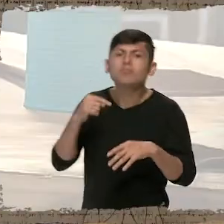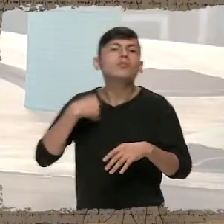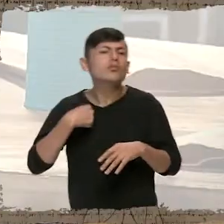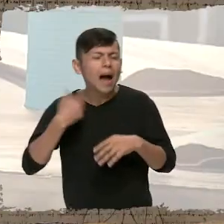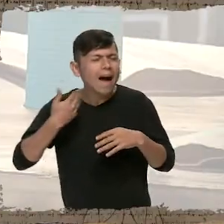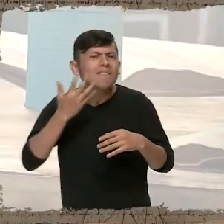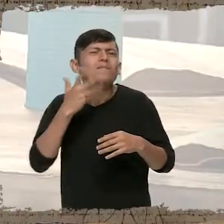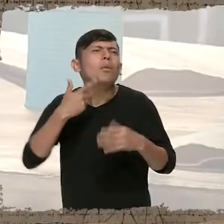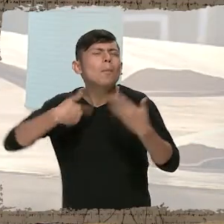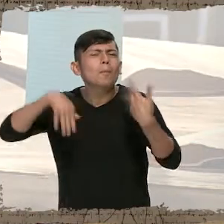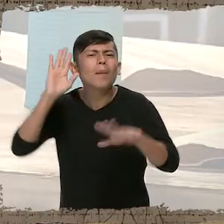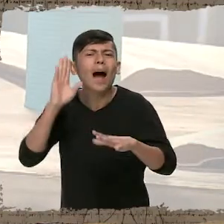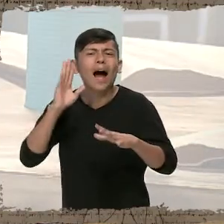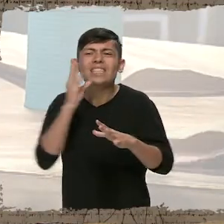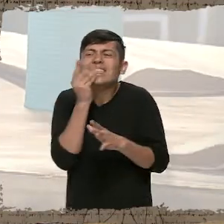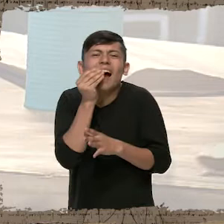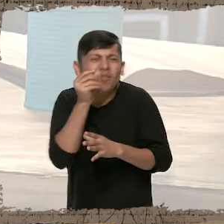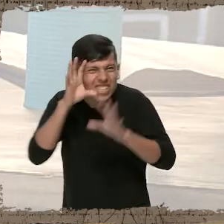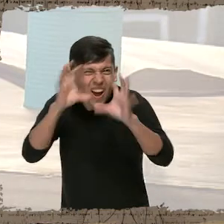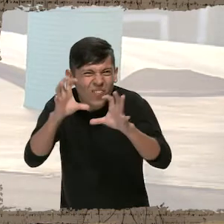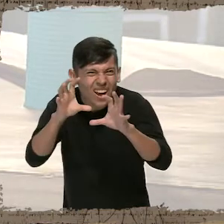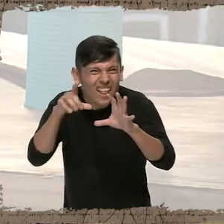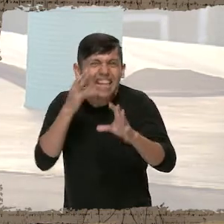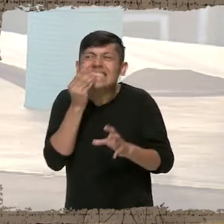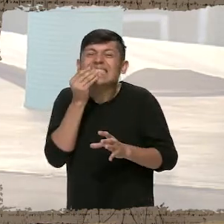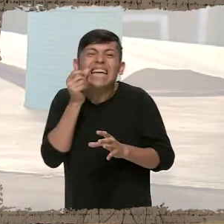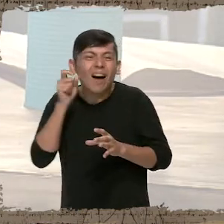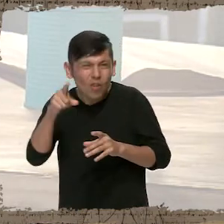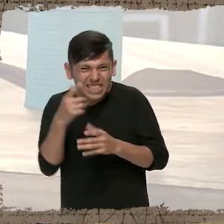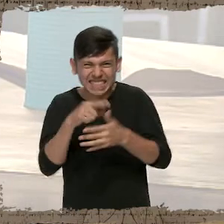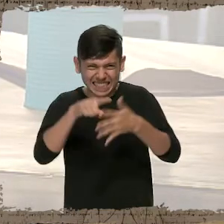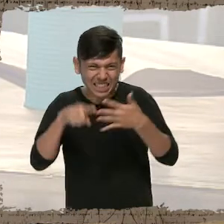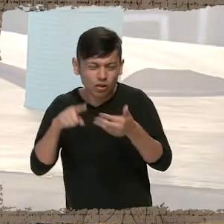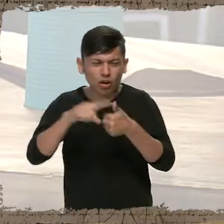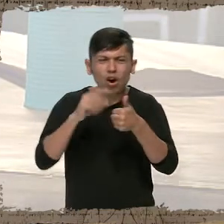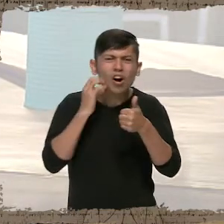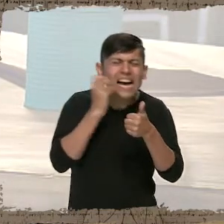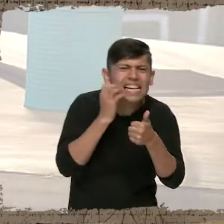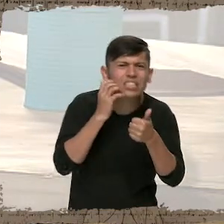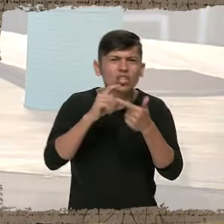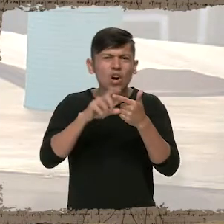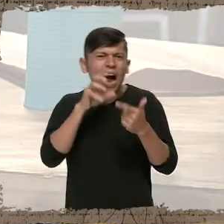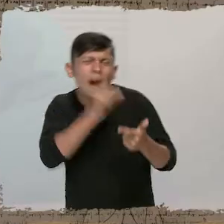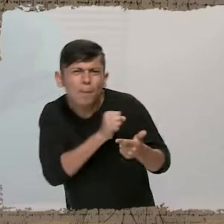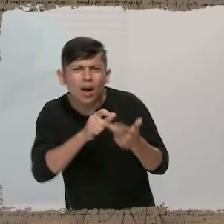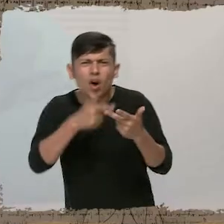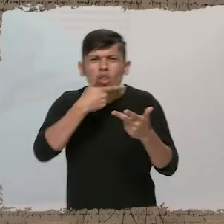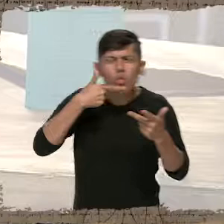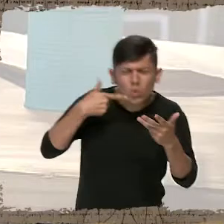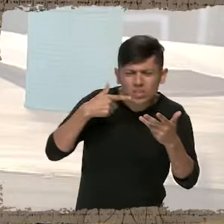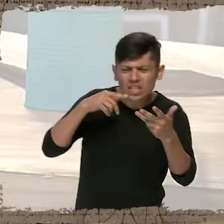mi familia que más me gustó fue la de los sabores acuerdan mismas gran cinco sabores de acuerdo ácido amargo dulce